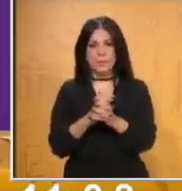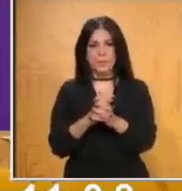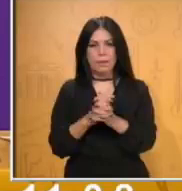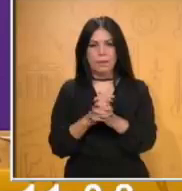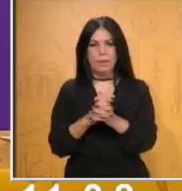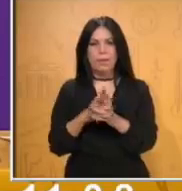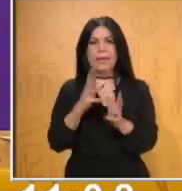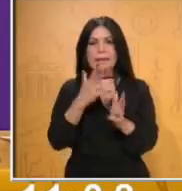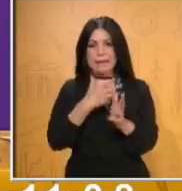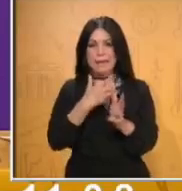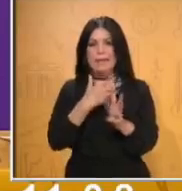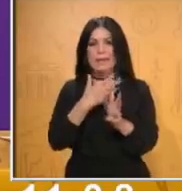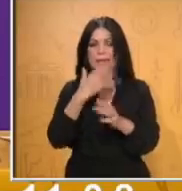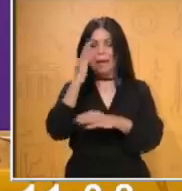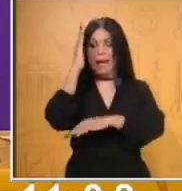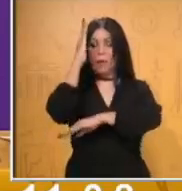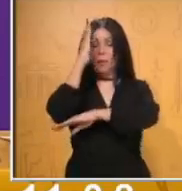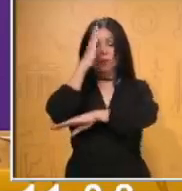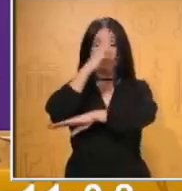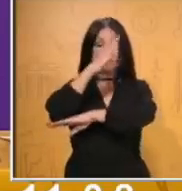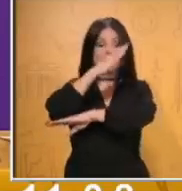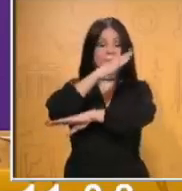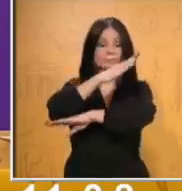con un ángulo más pequeño.